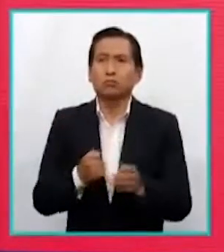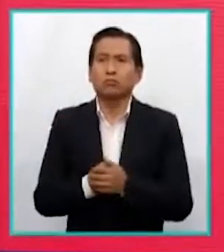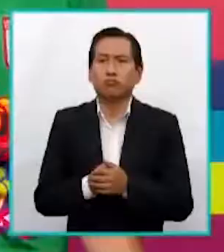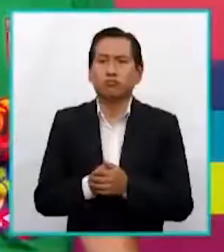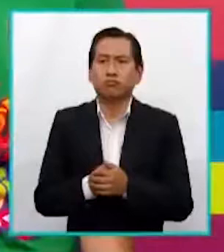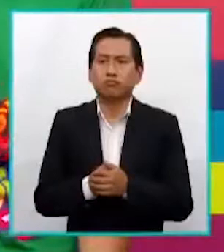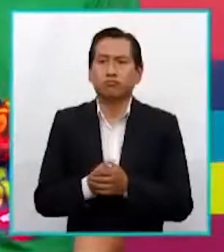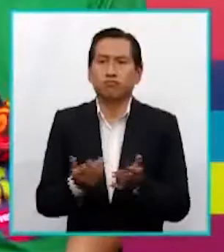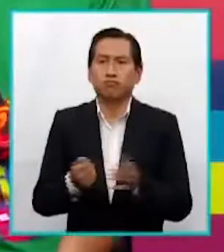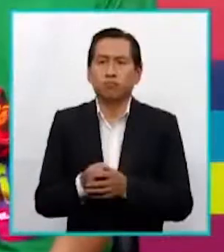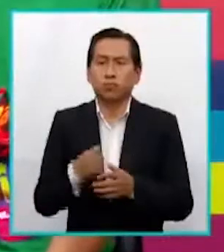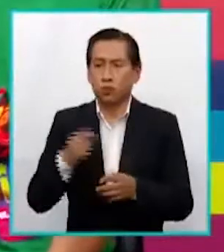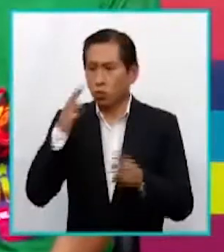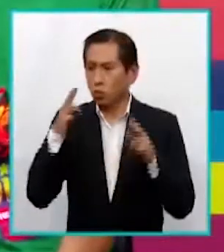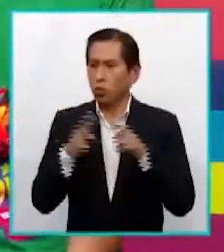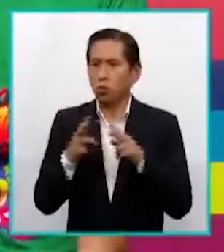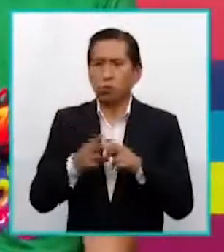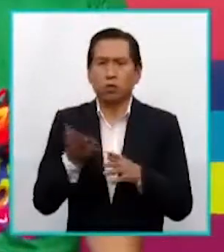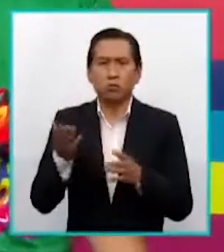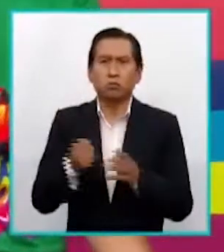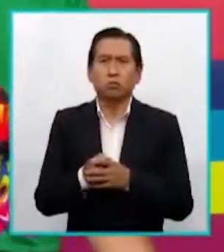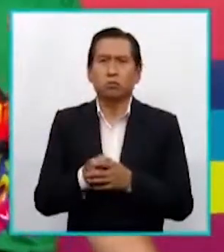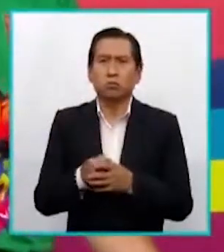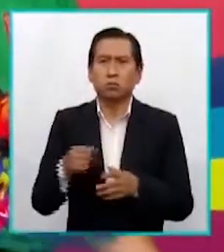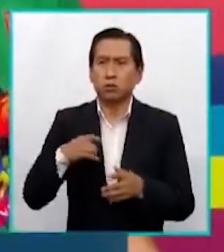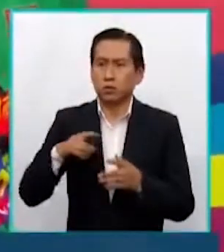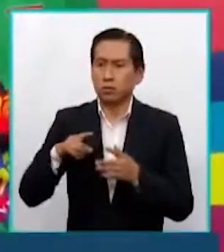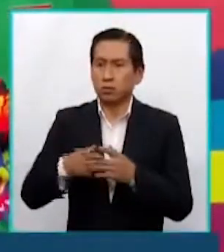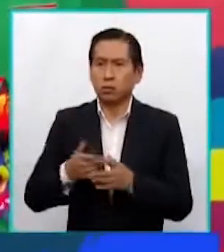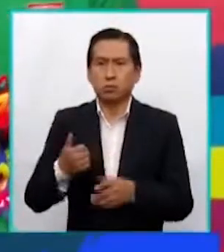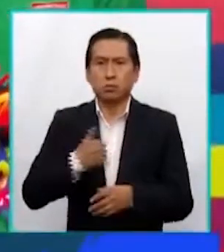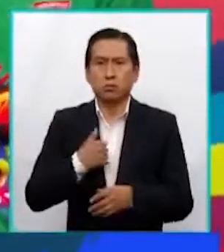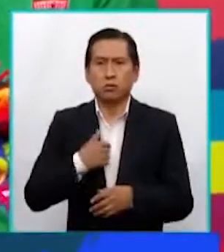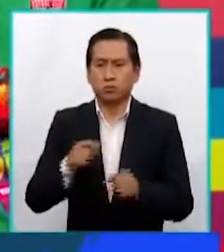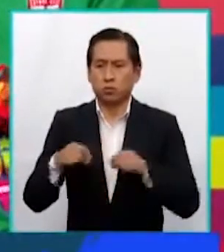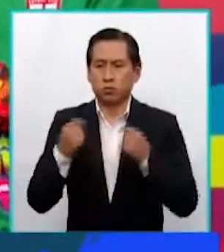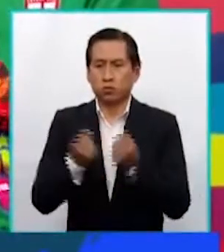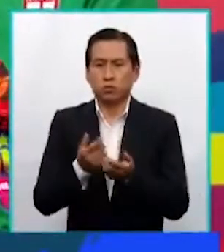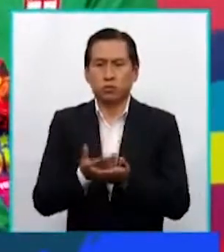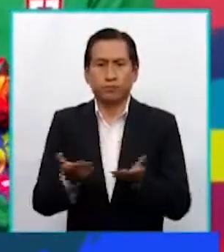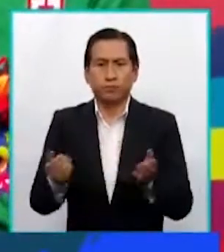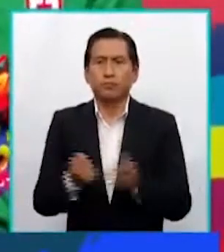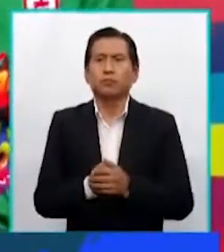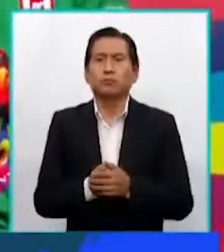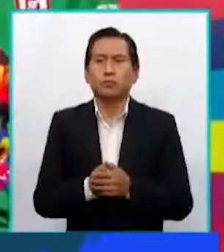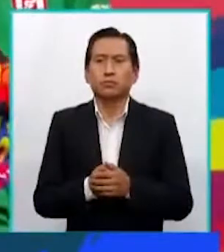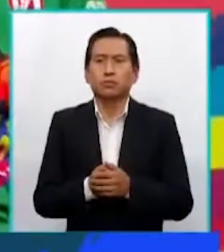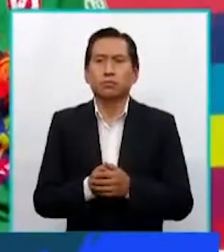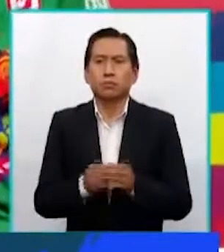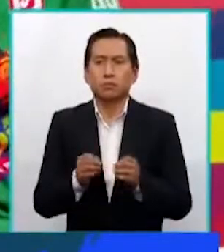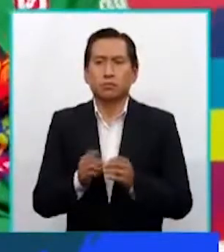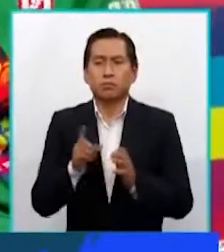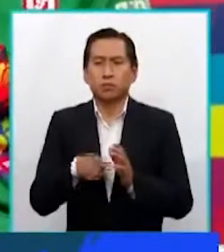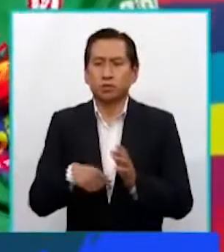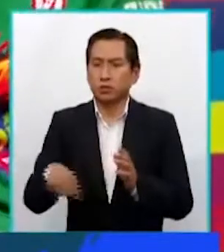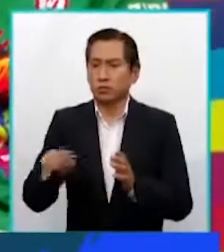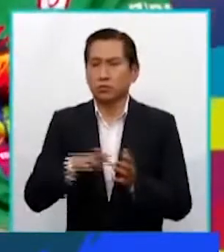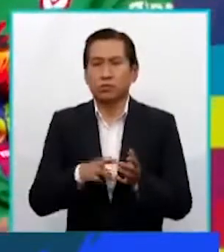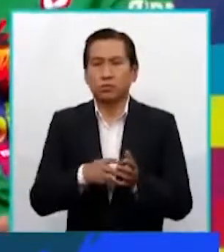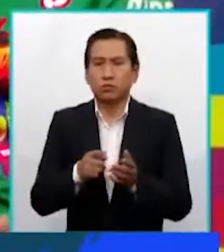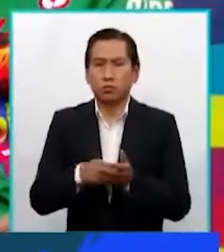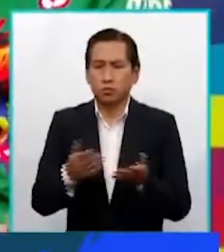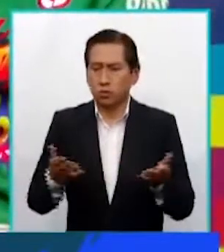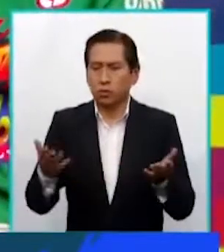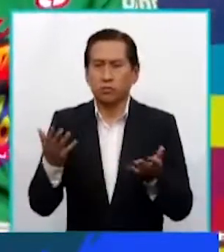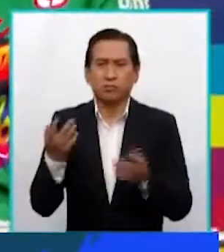Yeah. Y lo conozco porque igual yo empecé por mi lado con una banda y o sea, por cosas